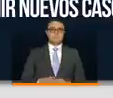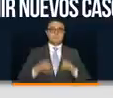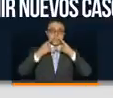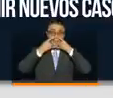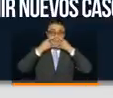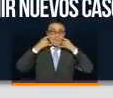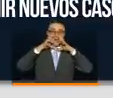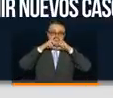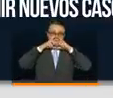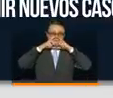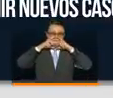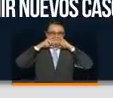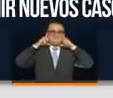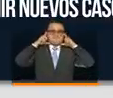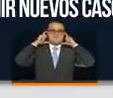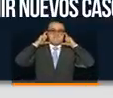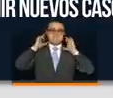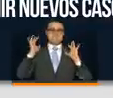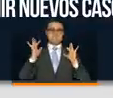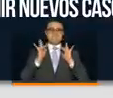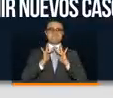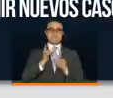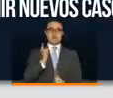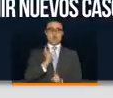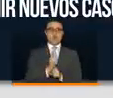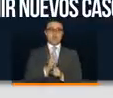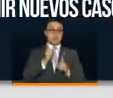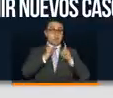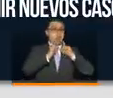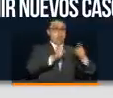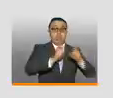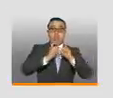el tapabocas ayuda a prevenir nuevos